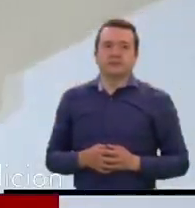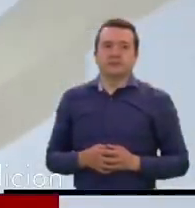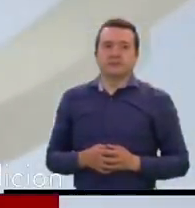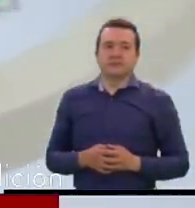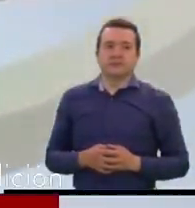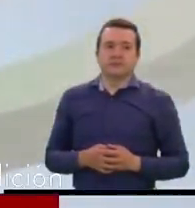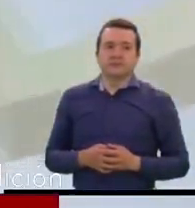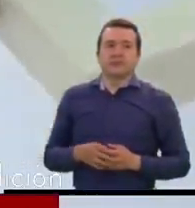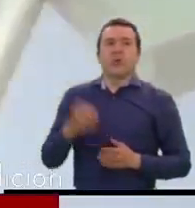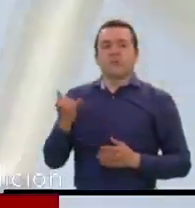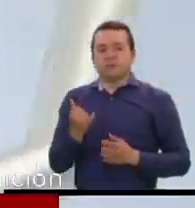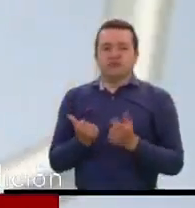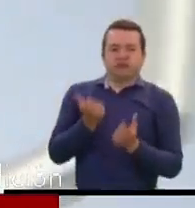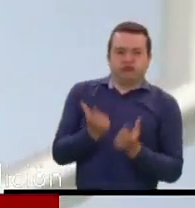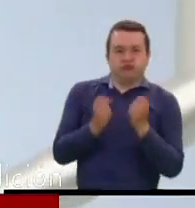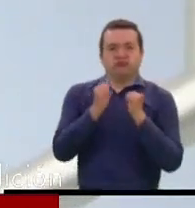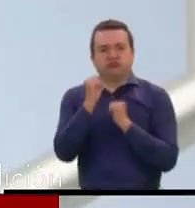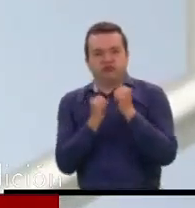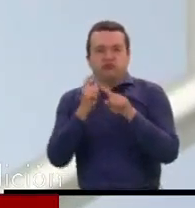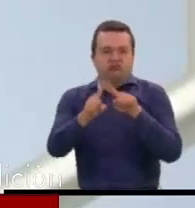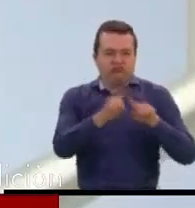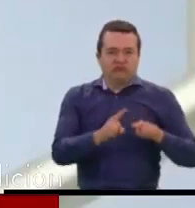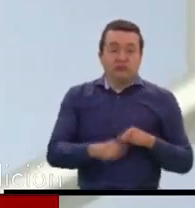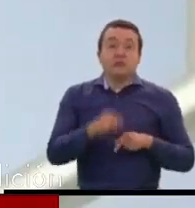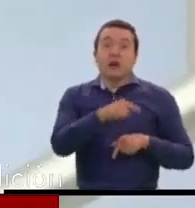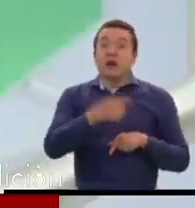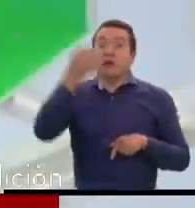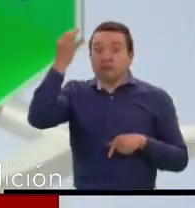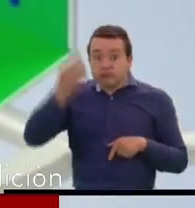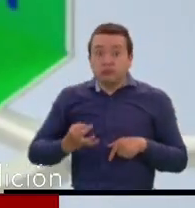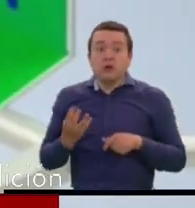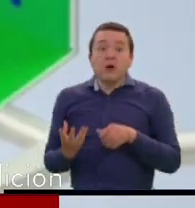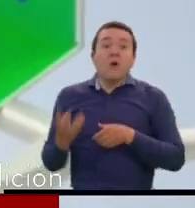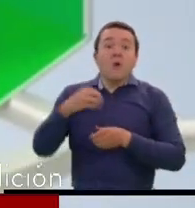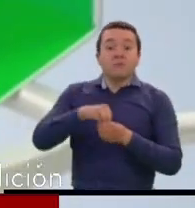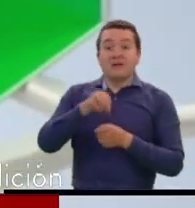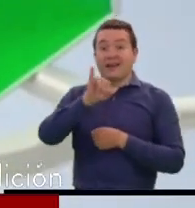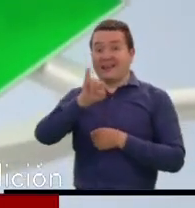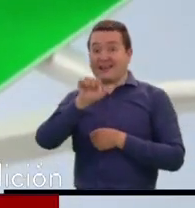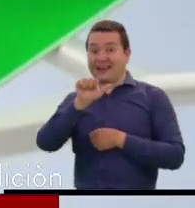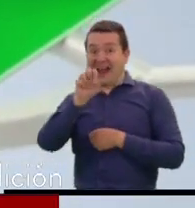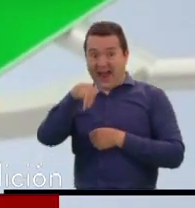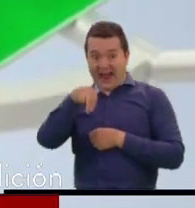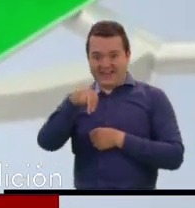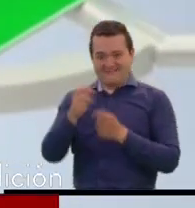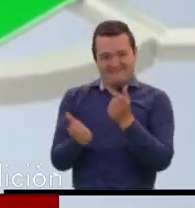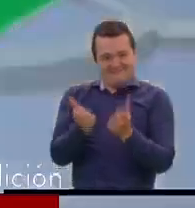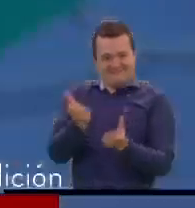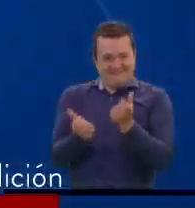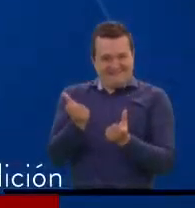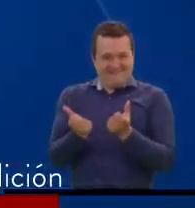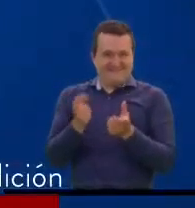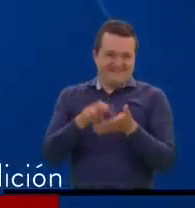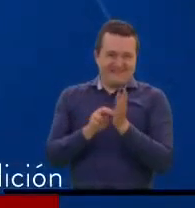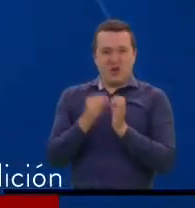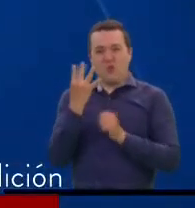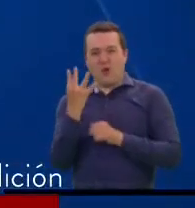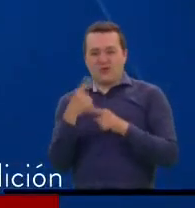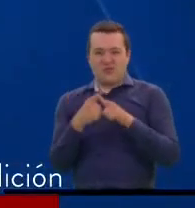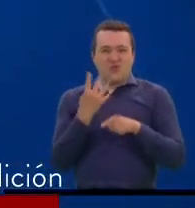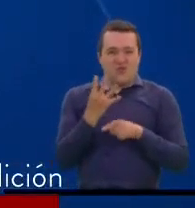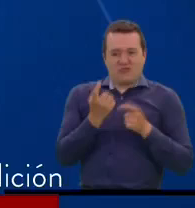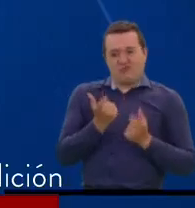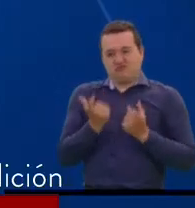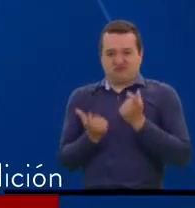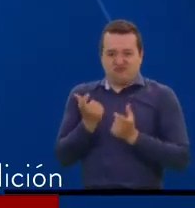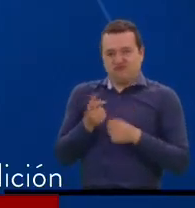nada de motores. Y es que esta historia va más allá, pues Ian, como se llama el que podríamos denominar el 4x4 de la Luna, desde